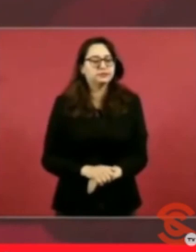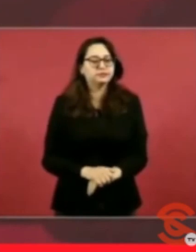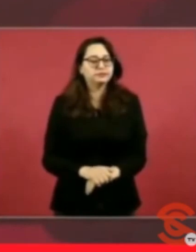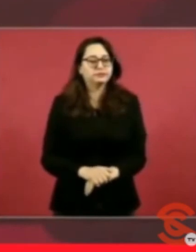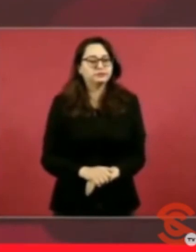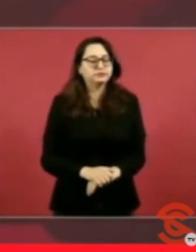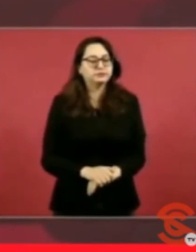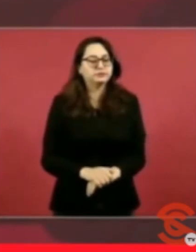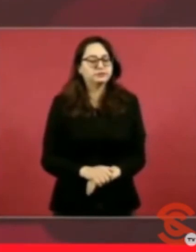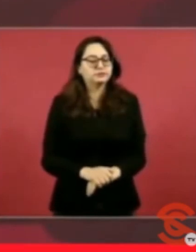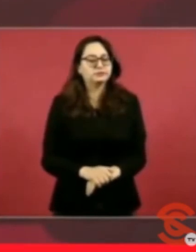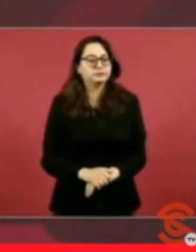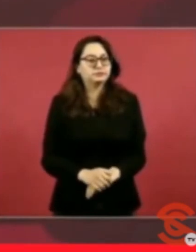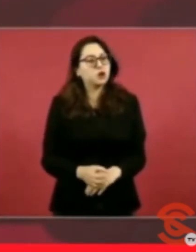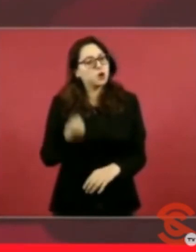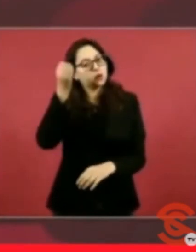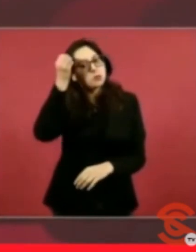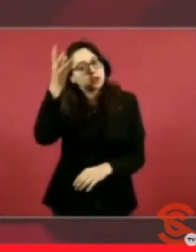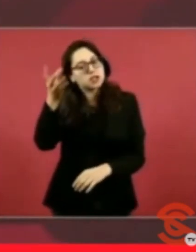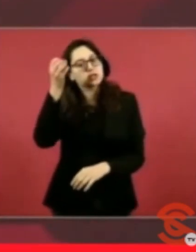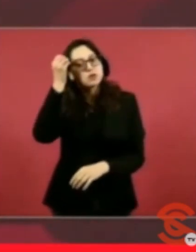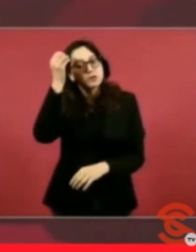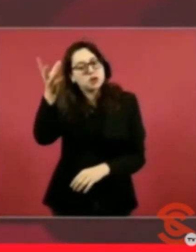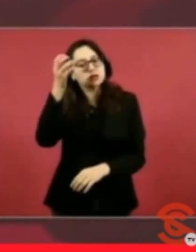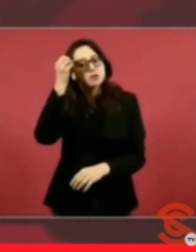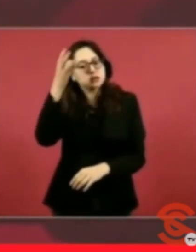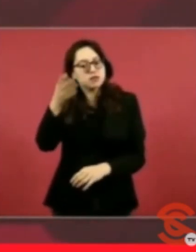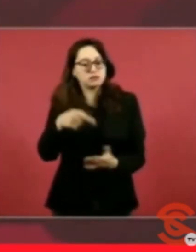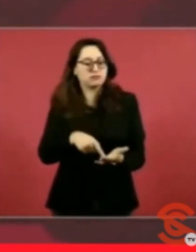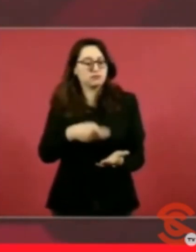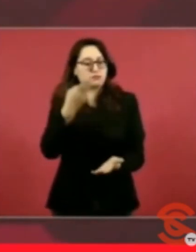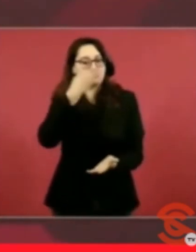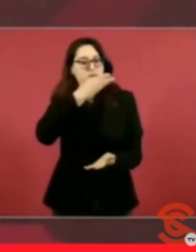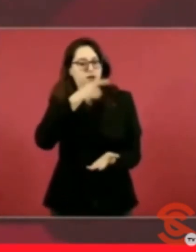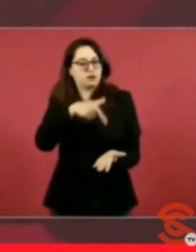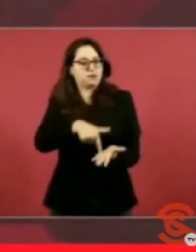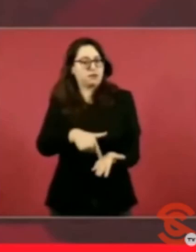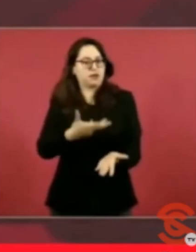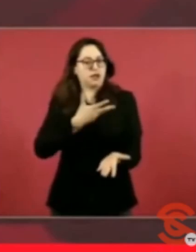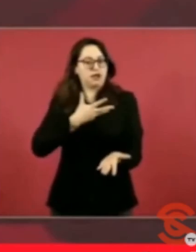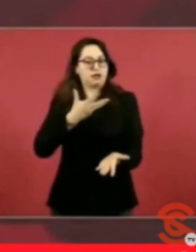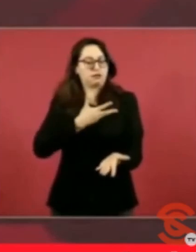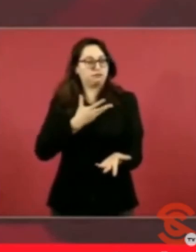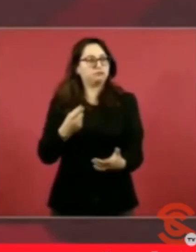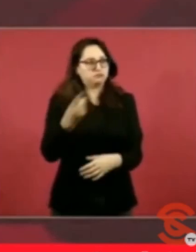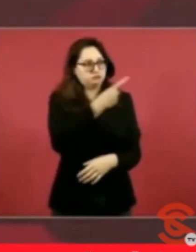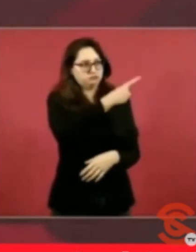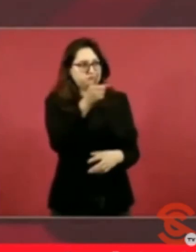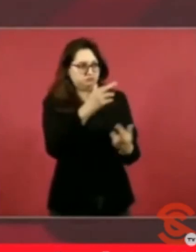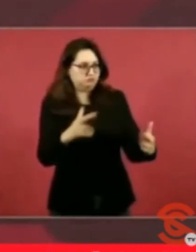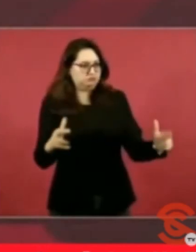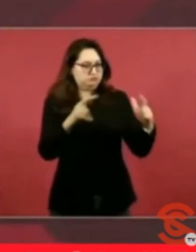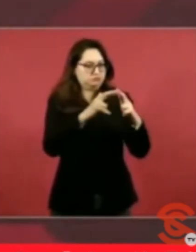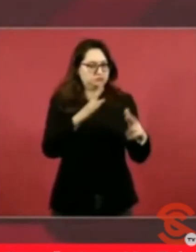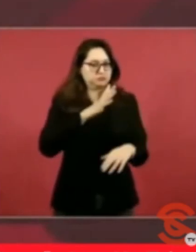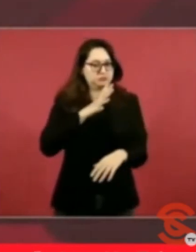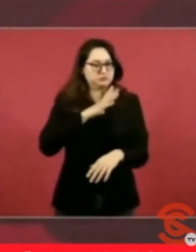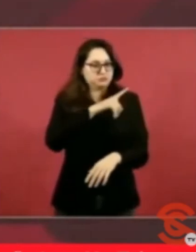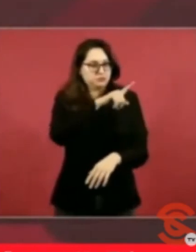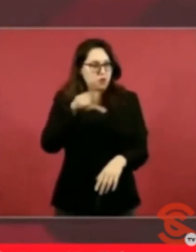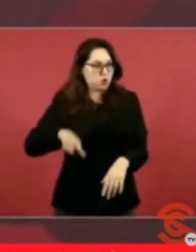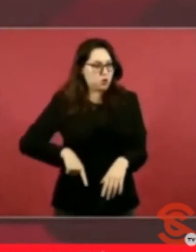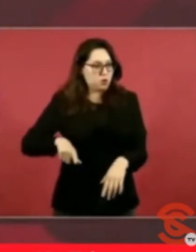Esto lo digo porque está en el Antiguo Testamento y muchos son religiosos de estos